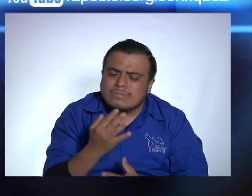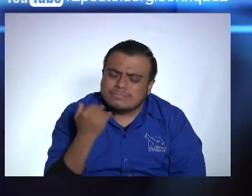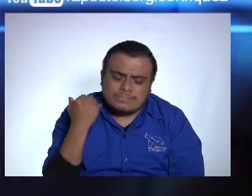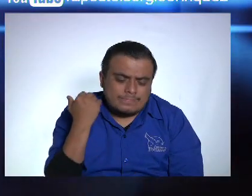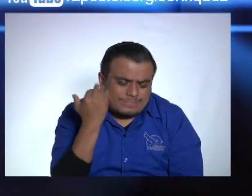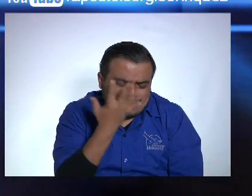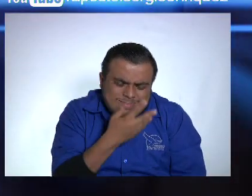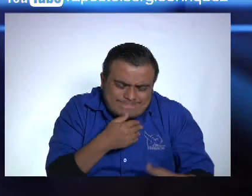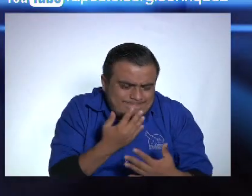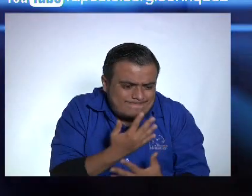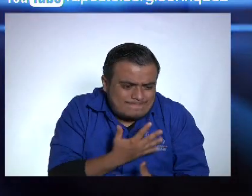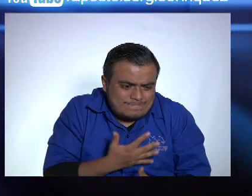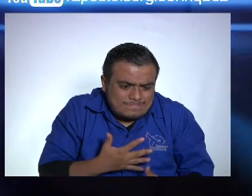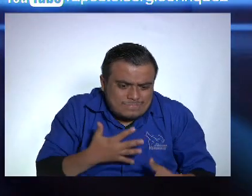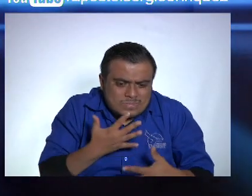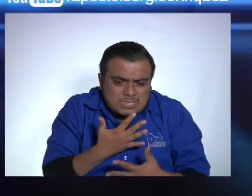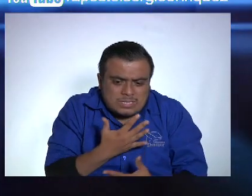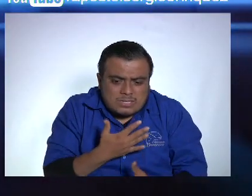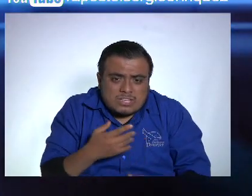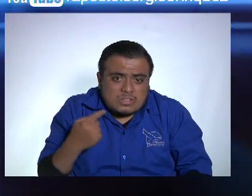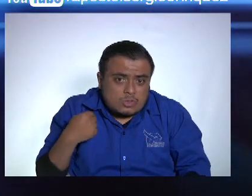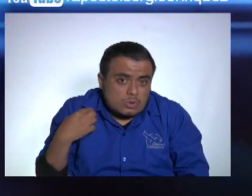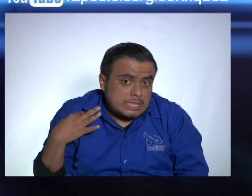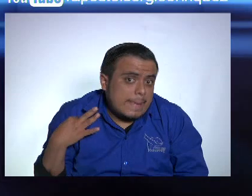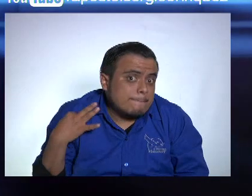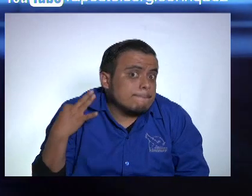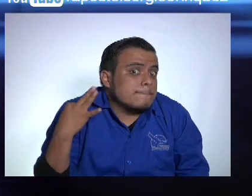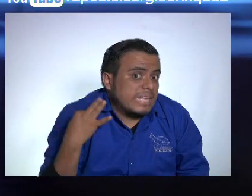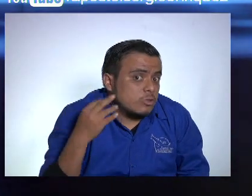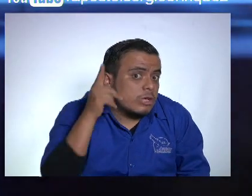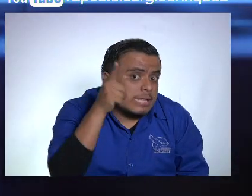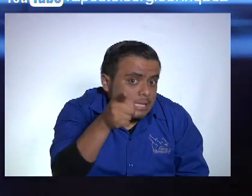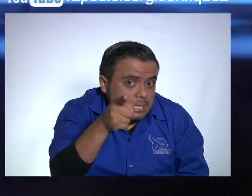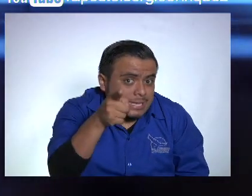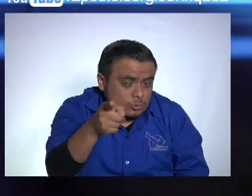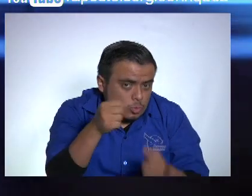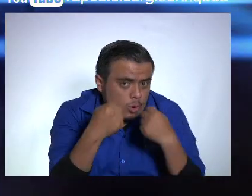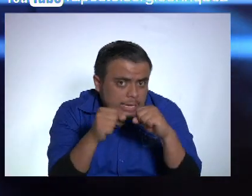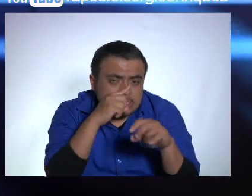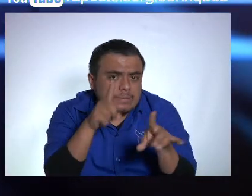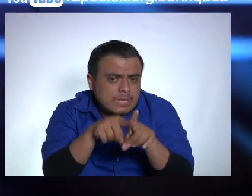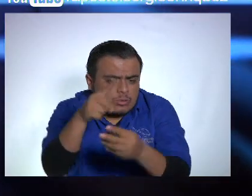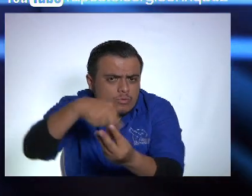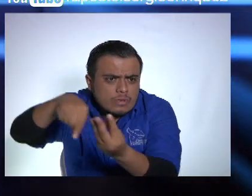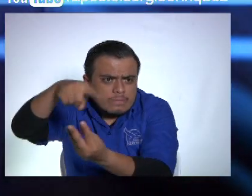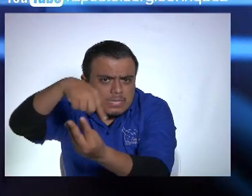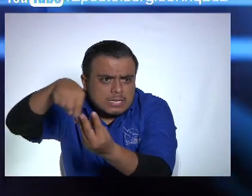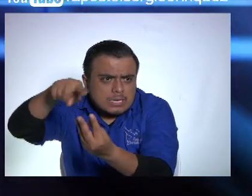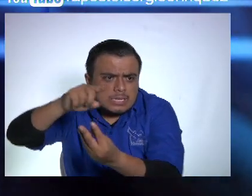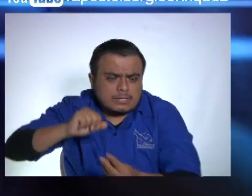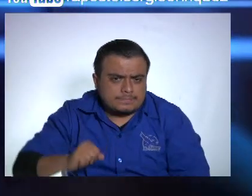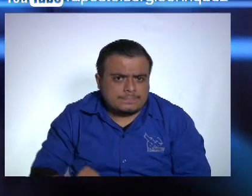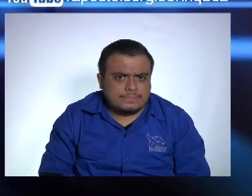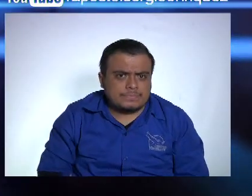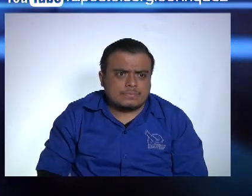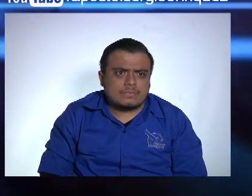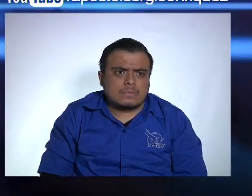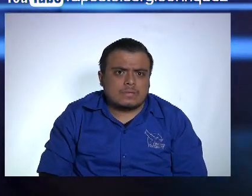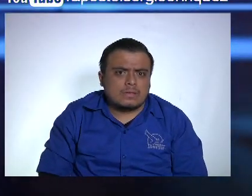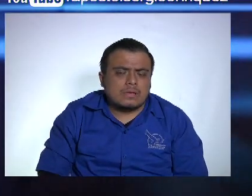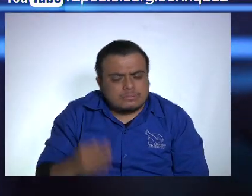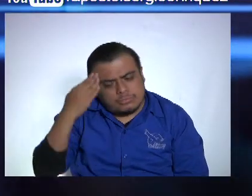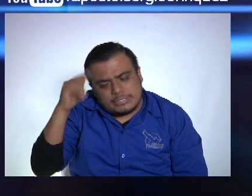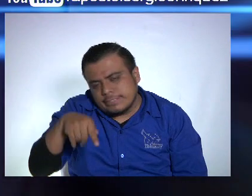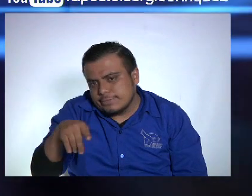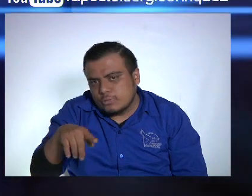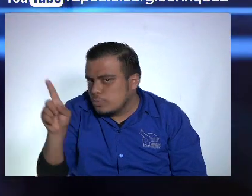Pero yo te invito que en tu casa lo hagas con tus hijos. Yo sé que no es de matrimonios el día de